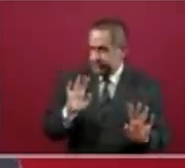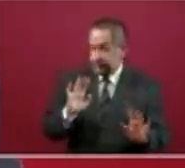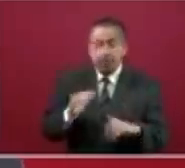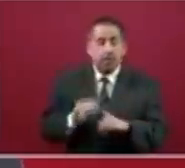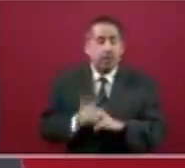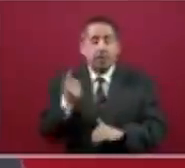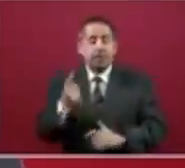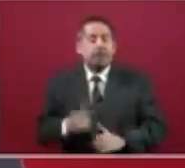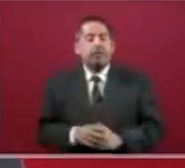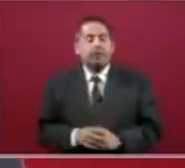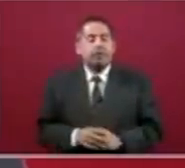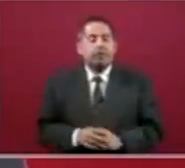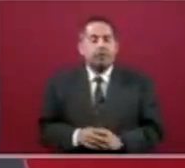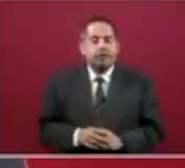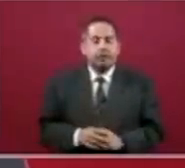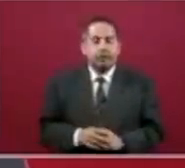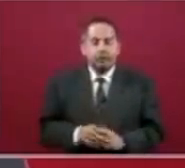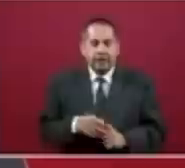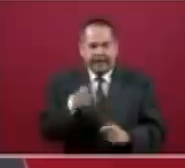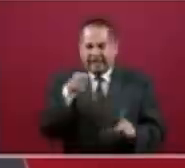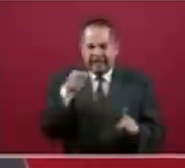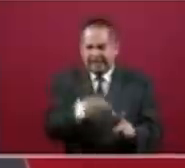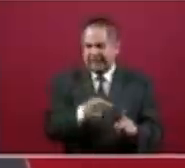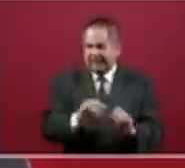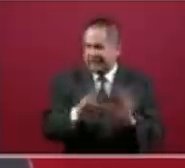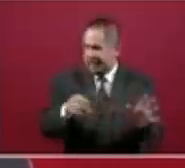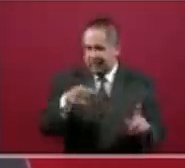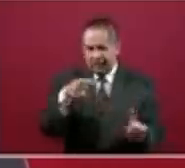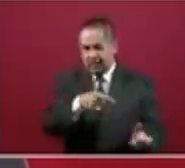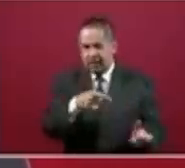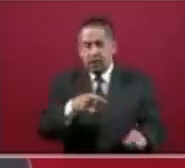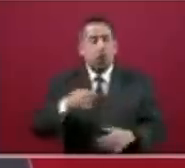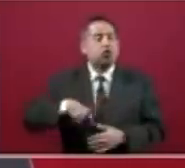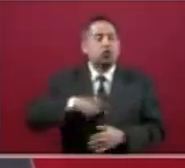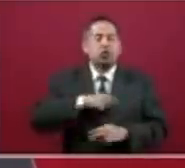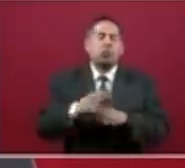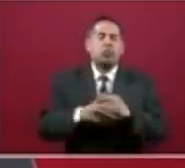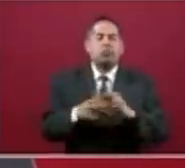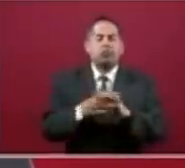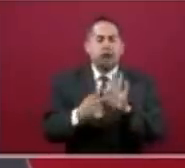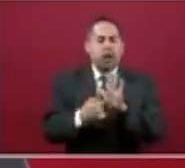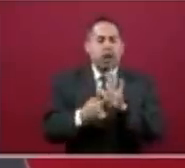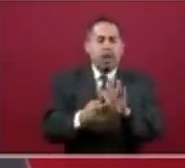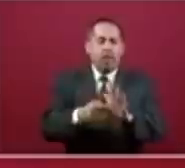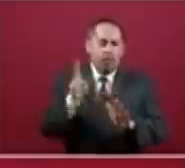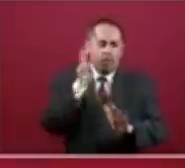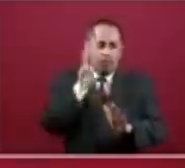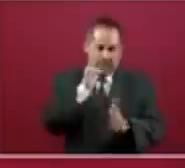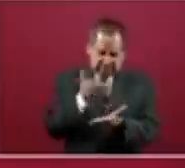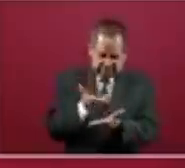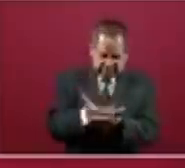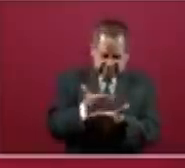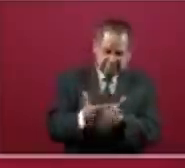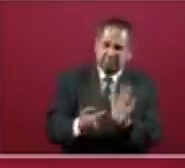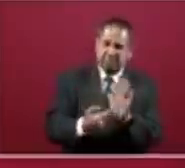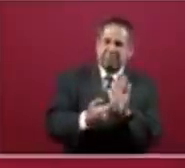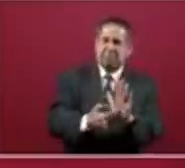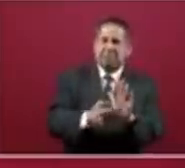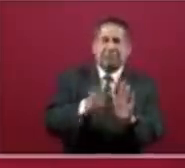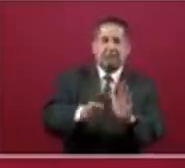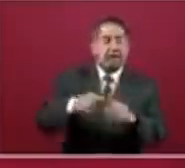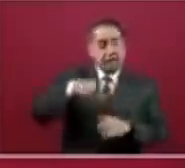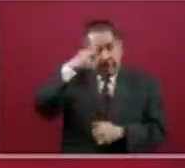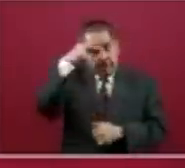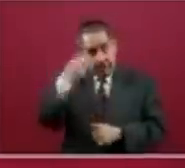porque ahí está la clave. Nosotros lo que vamos a demostrar, no solo en